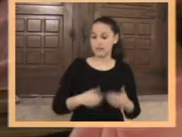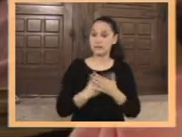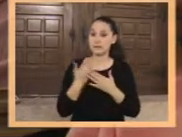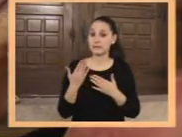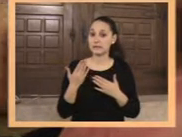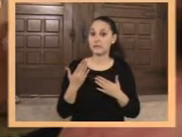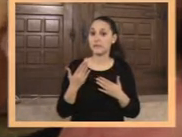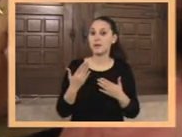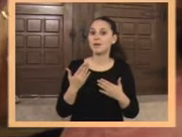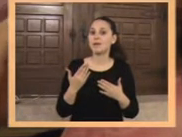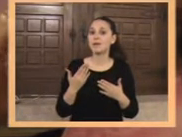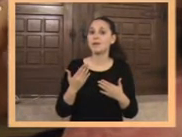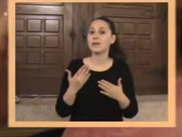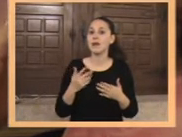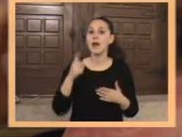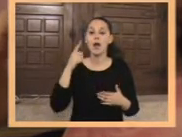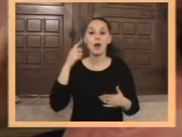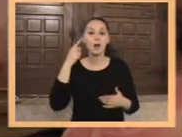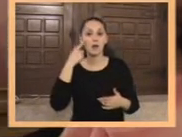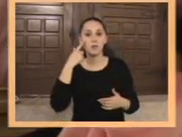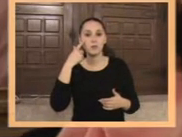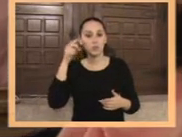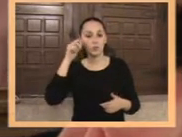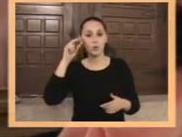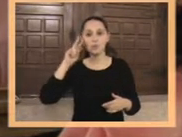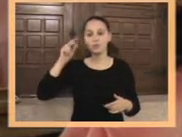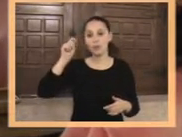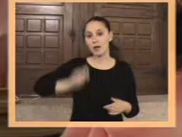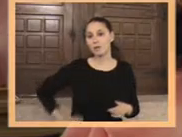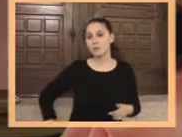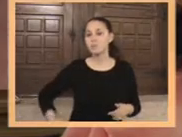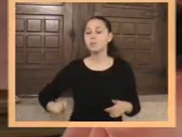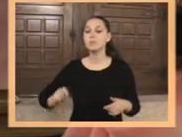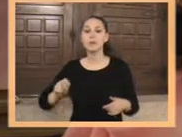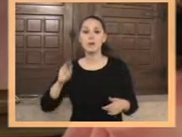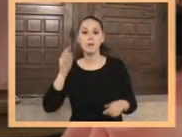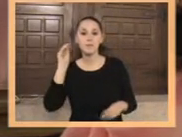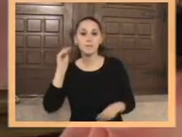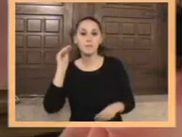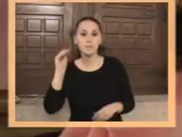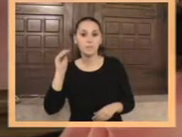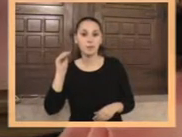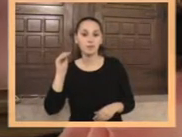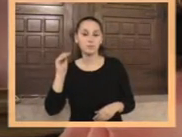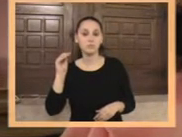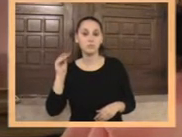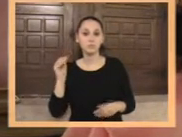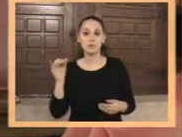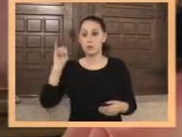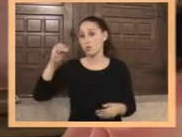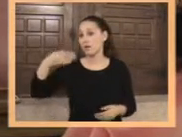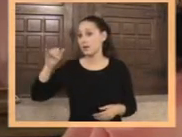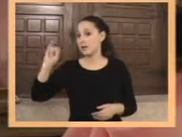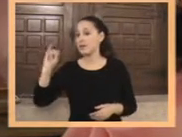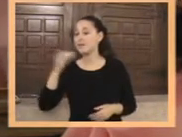los técnicos, decía, el IBI, primero, es una cuestión, incluso un impuesto que está por encima, incluso puede estar por encima de la comunidad autónoma, porque es un